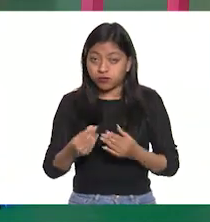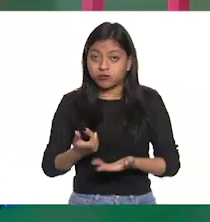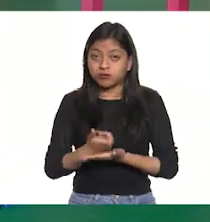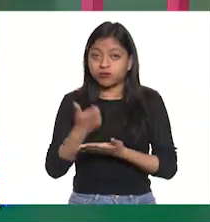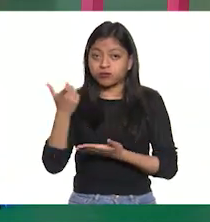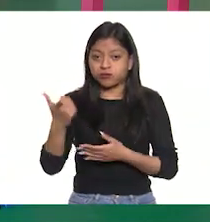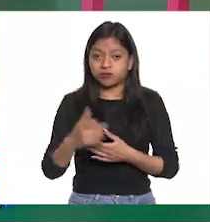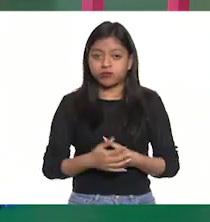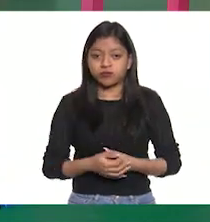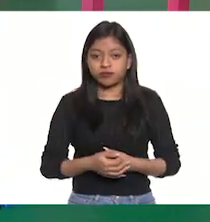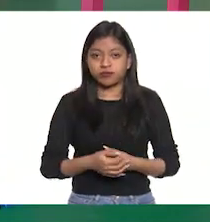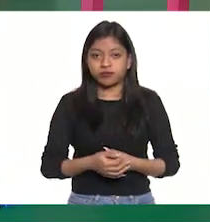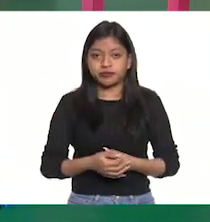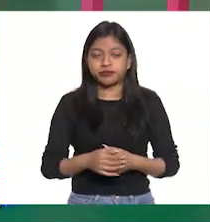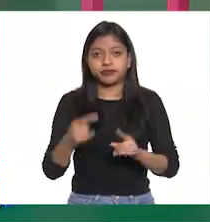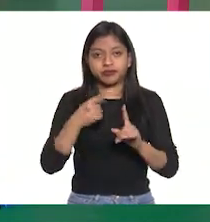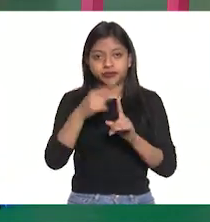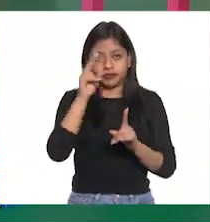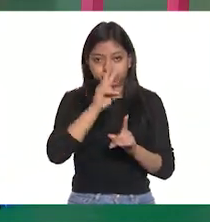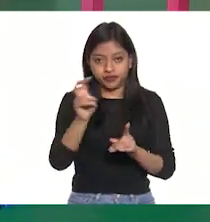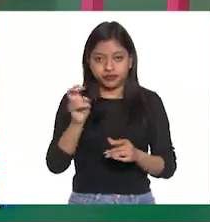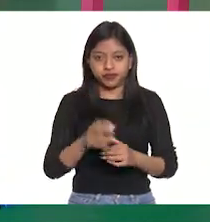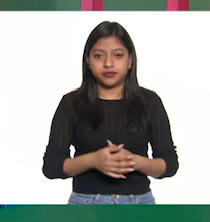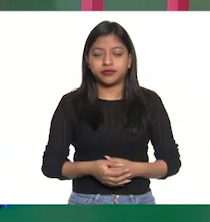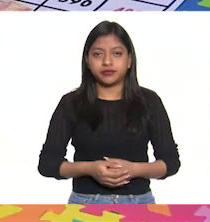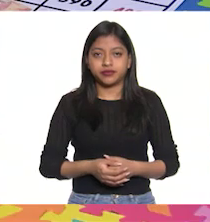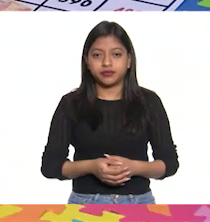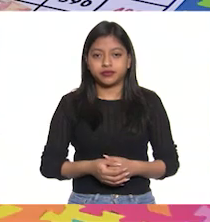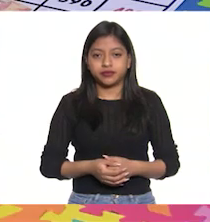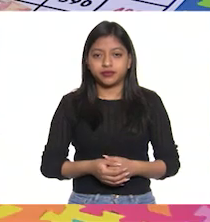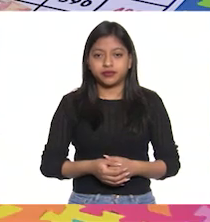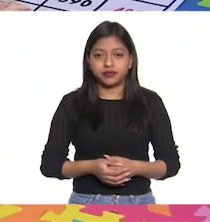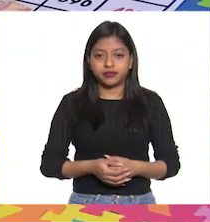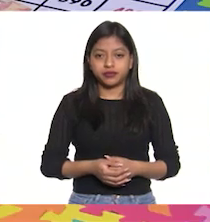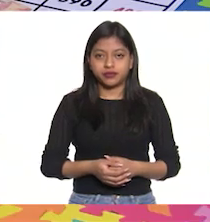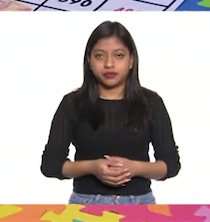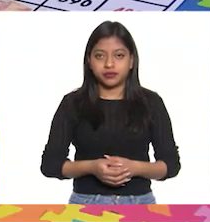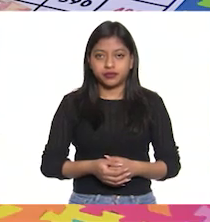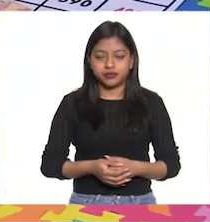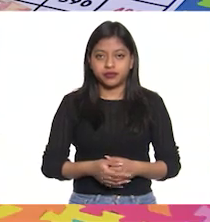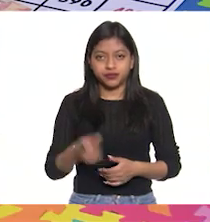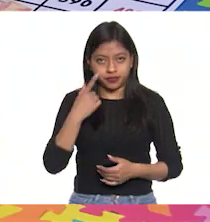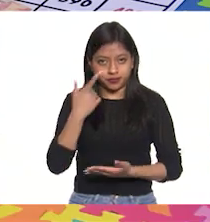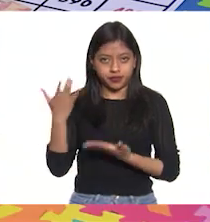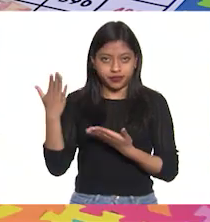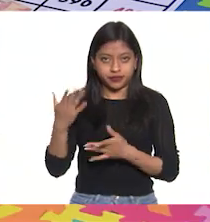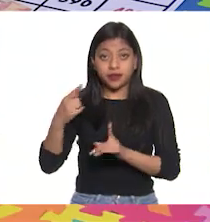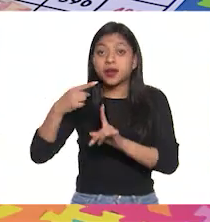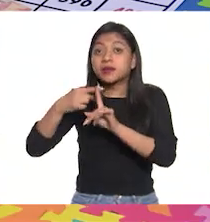pagar 200 pesos más. Entonces, aquí tenemos los 200 que cuestan la muñeca.